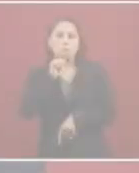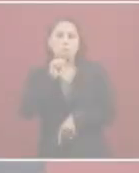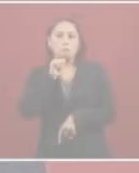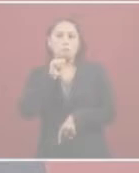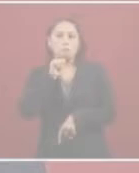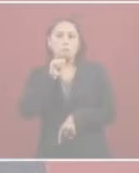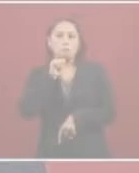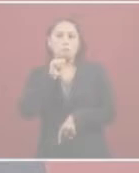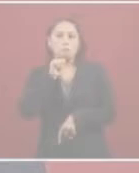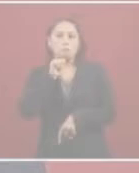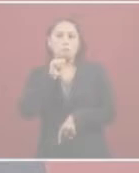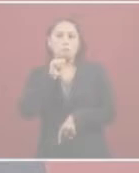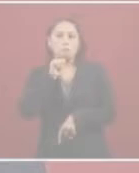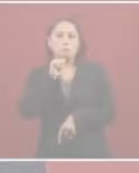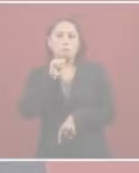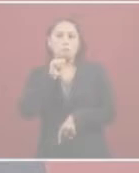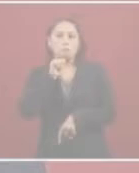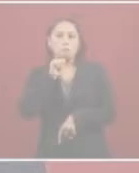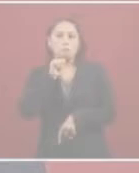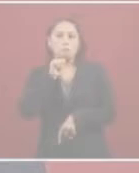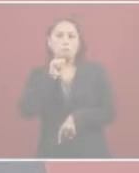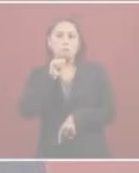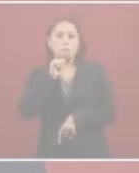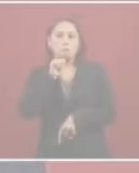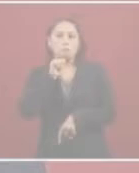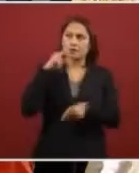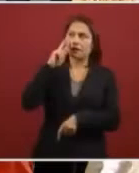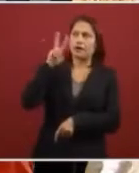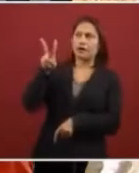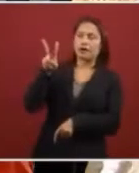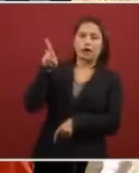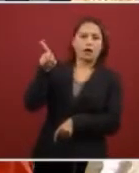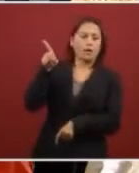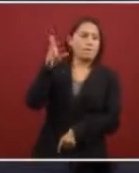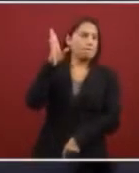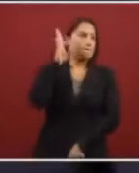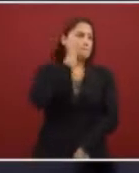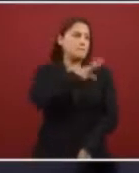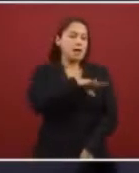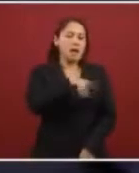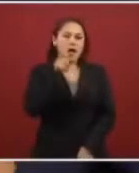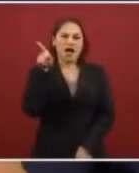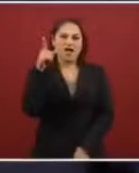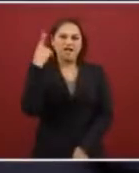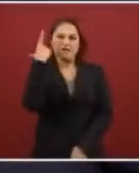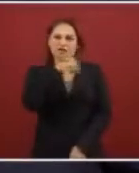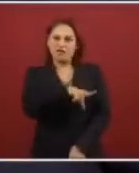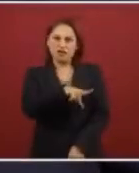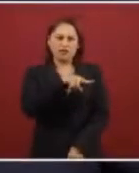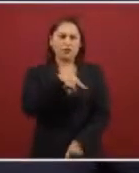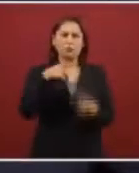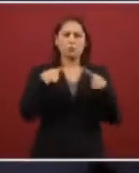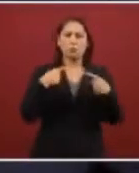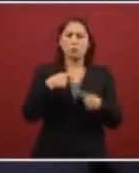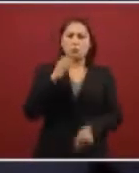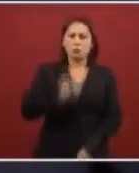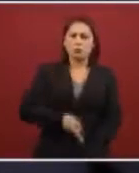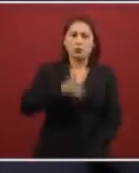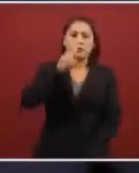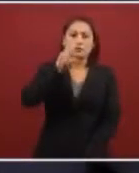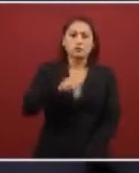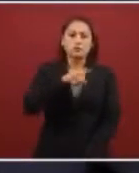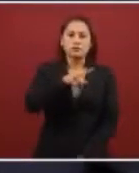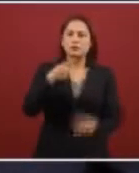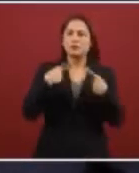Que todo eso se vea mal. That all these things should look bad. Que no se tolere. And not be